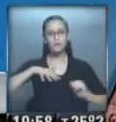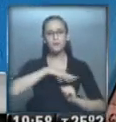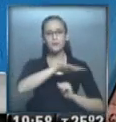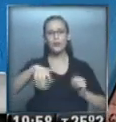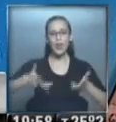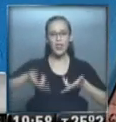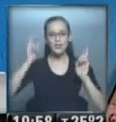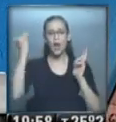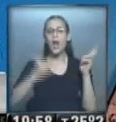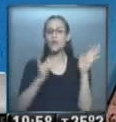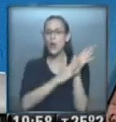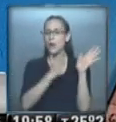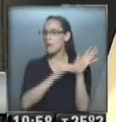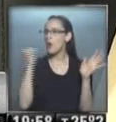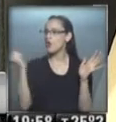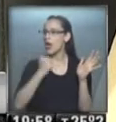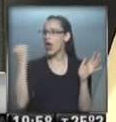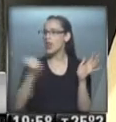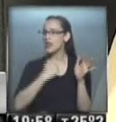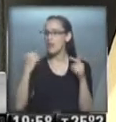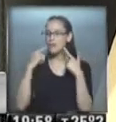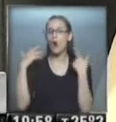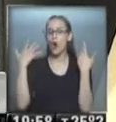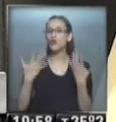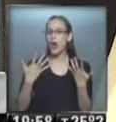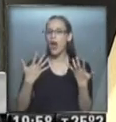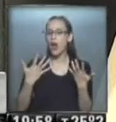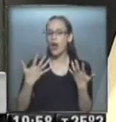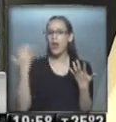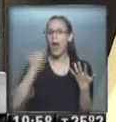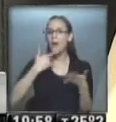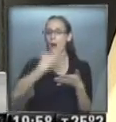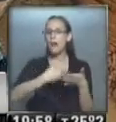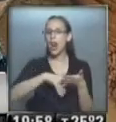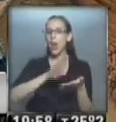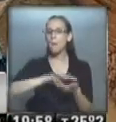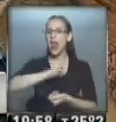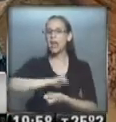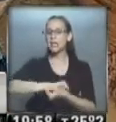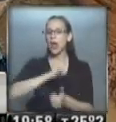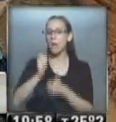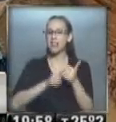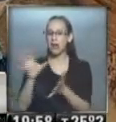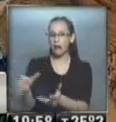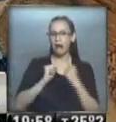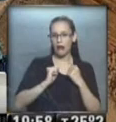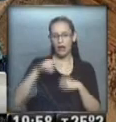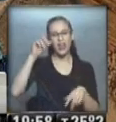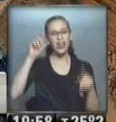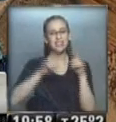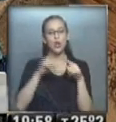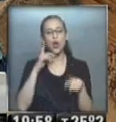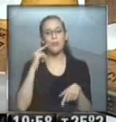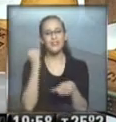un valor probatorio fundamental para demostrar la apropiación de papel prensa. El ex accionista de la empresa,